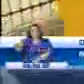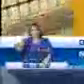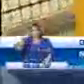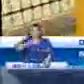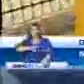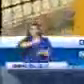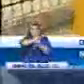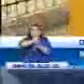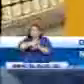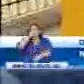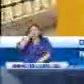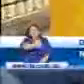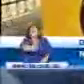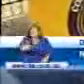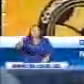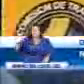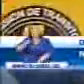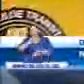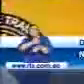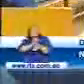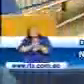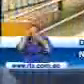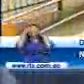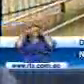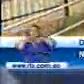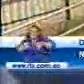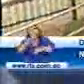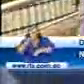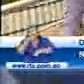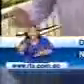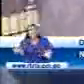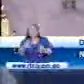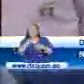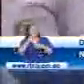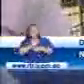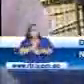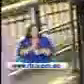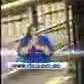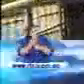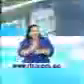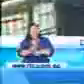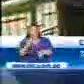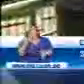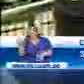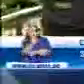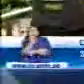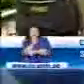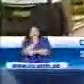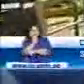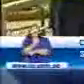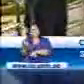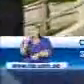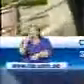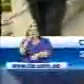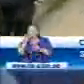desde los más pequeños Y tenemos toda una programación para lo que resta del año para seguir trabajando fuerte en la seguridad Vial y lo